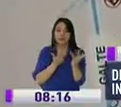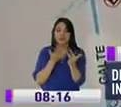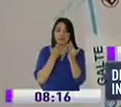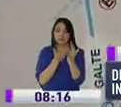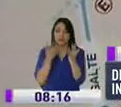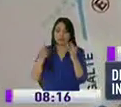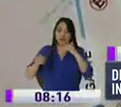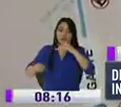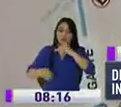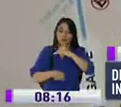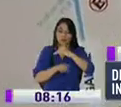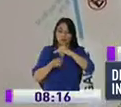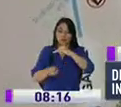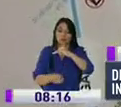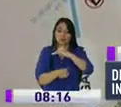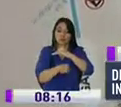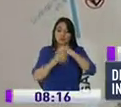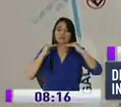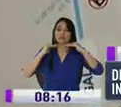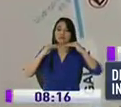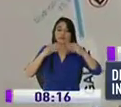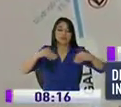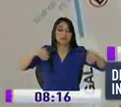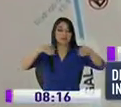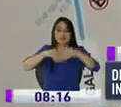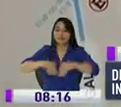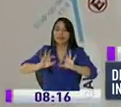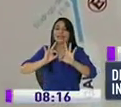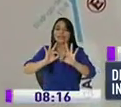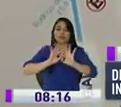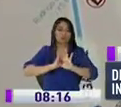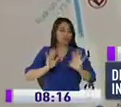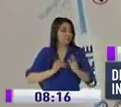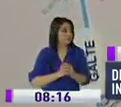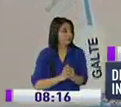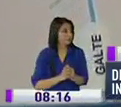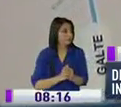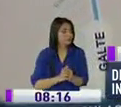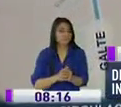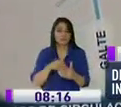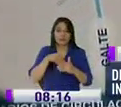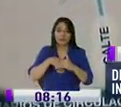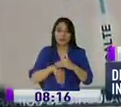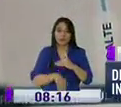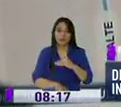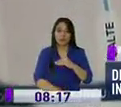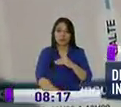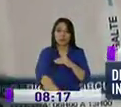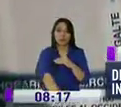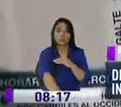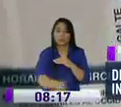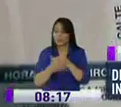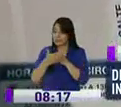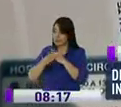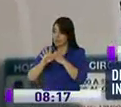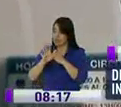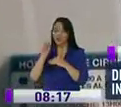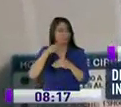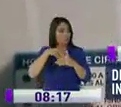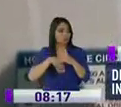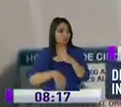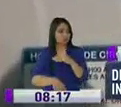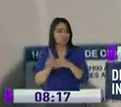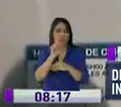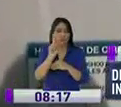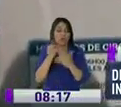pasar la tuneladora ya los terrenos estén listos para ese paso. Es decir, ¿se va a acabar ya este túnel? Bueno, no, solamente en